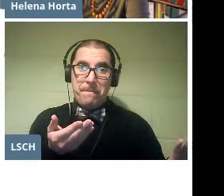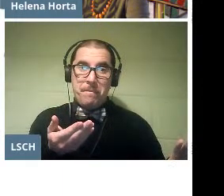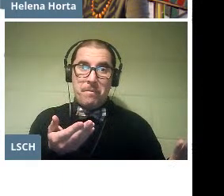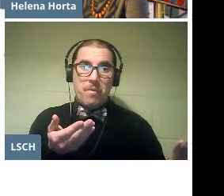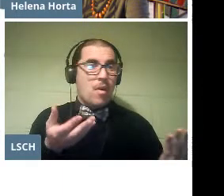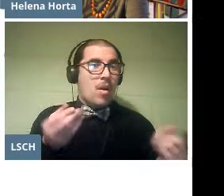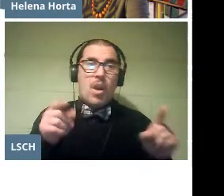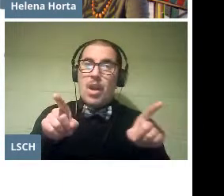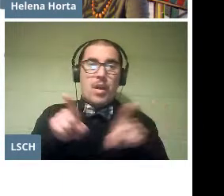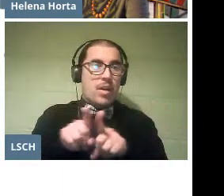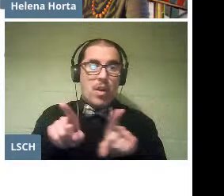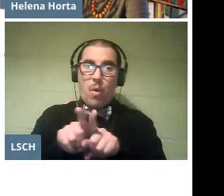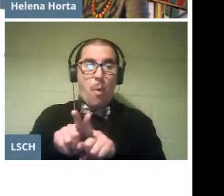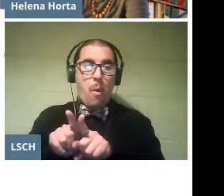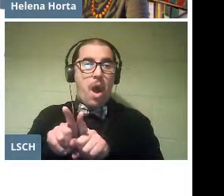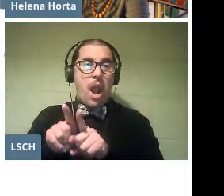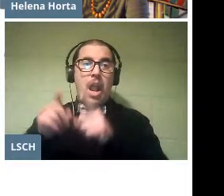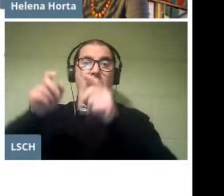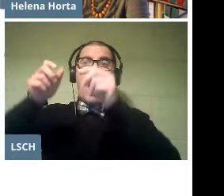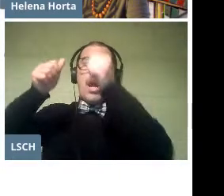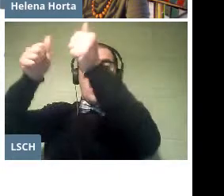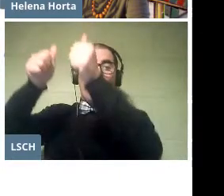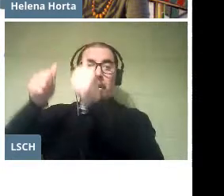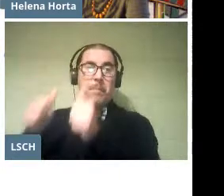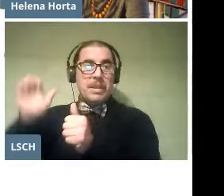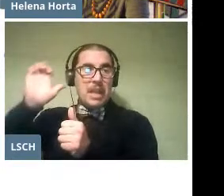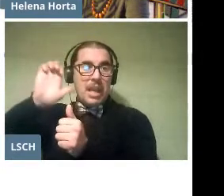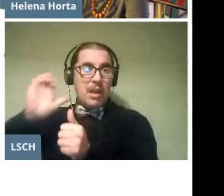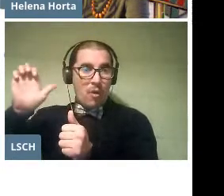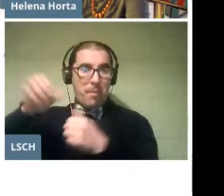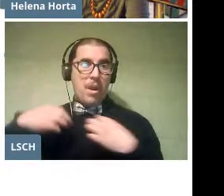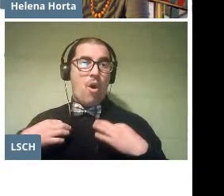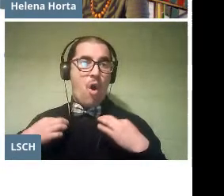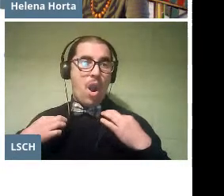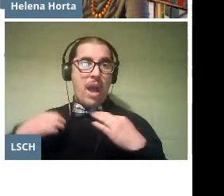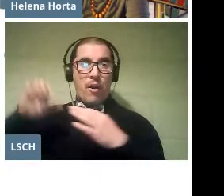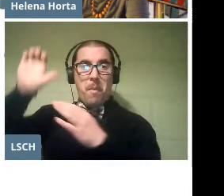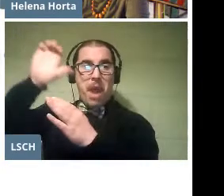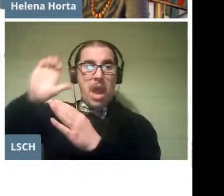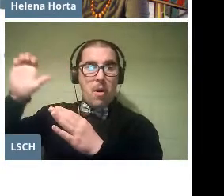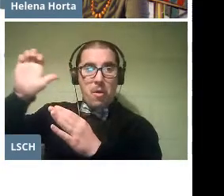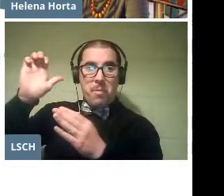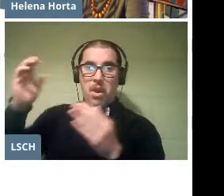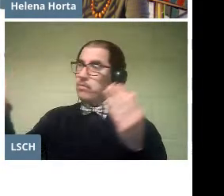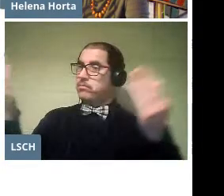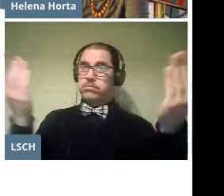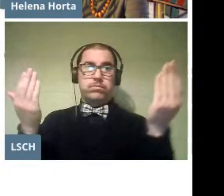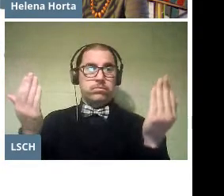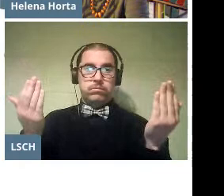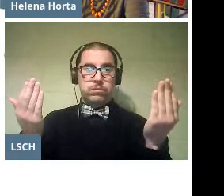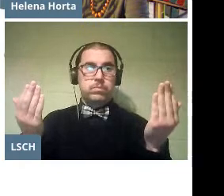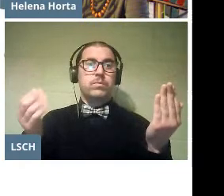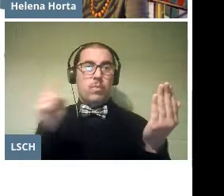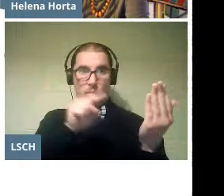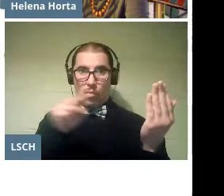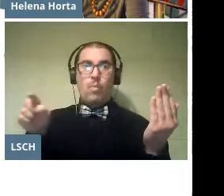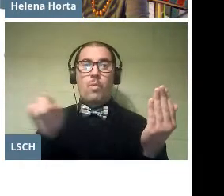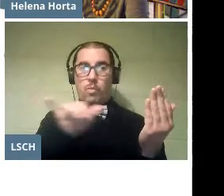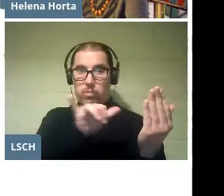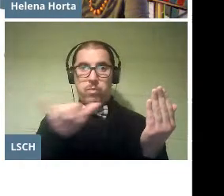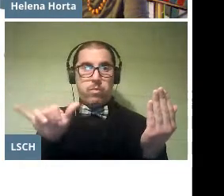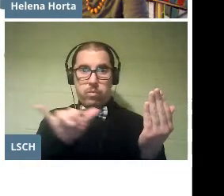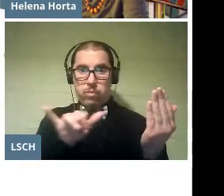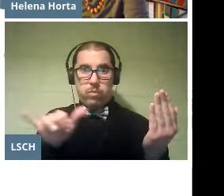equivalentes con los tapices europeos, con el terciopelo europeo, y fundamentalmente basándose